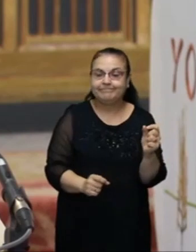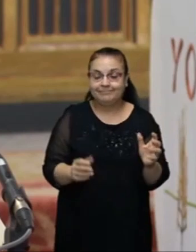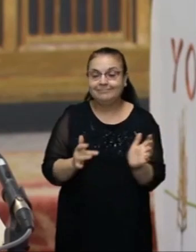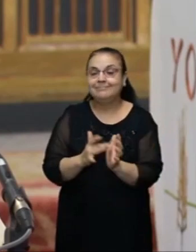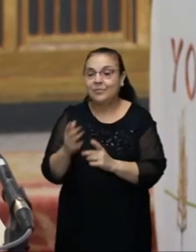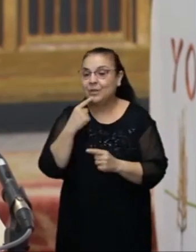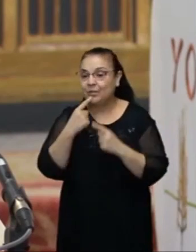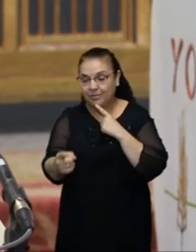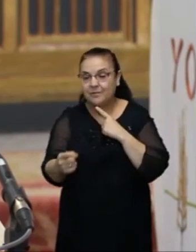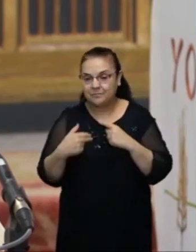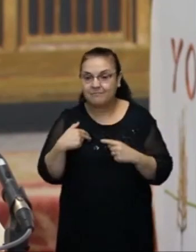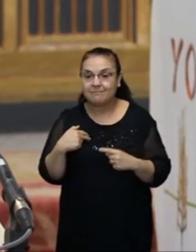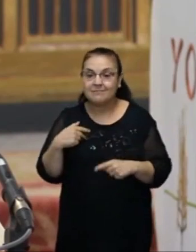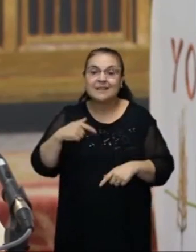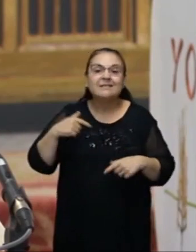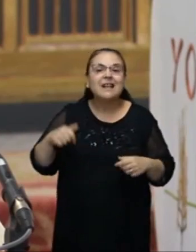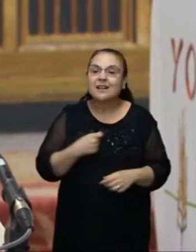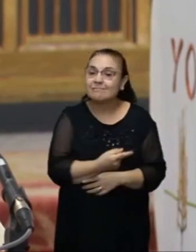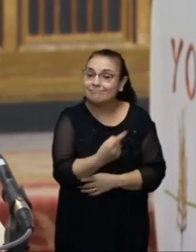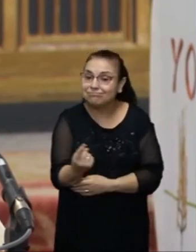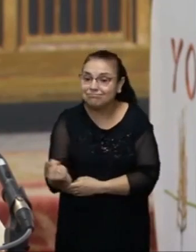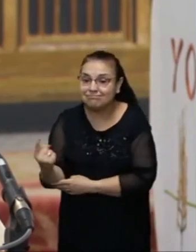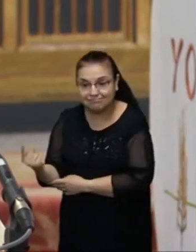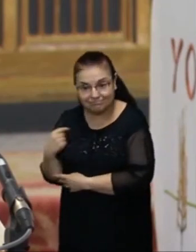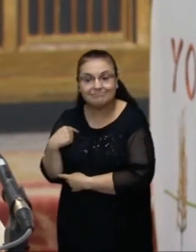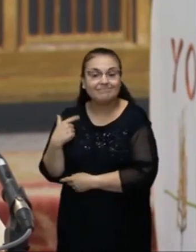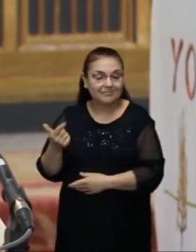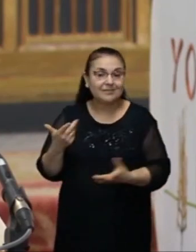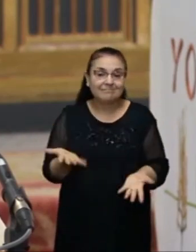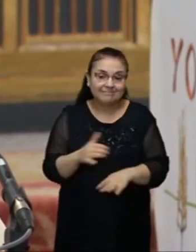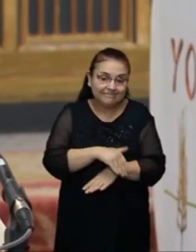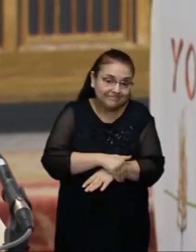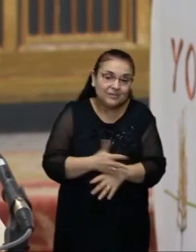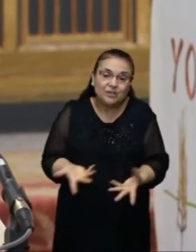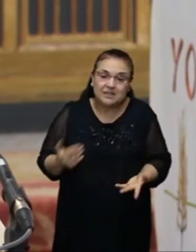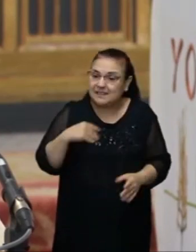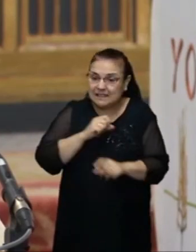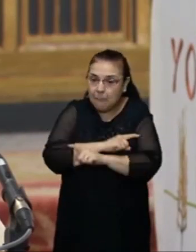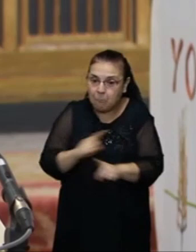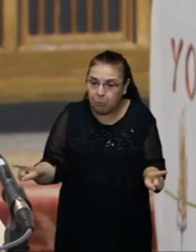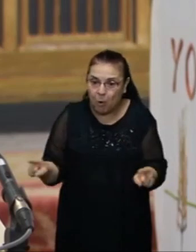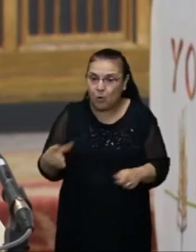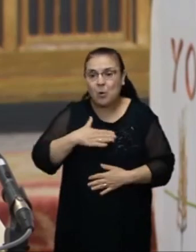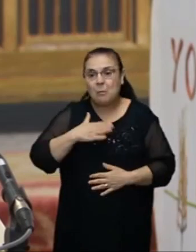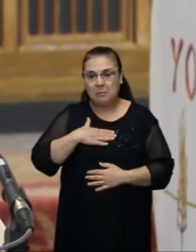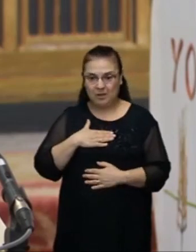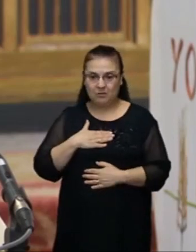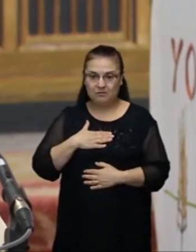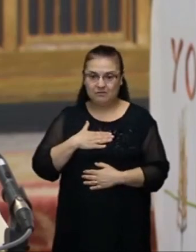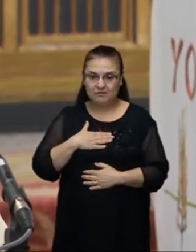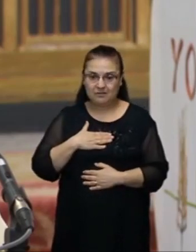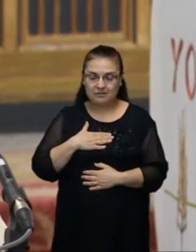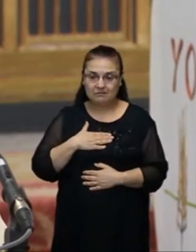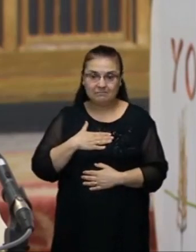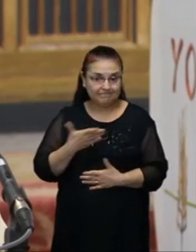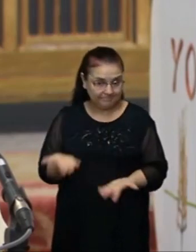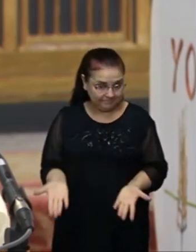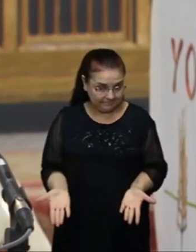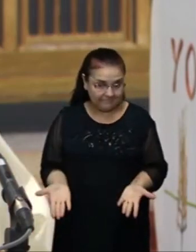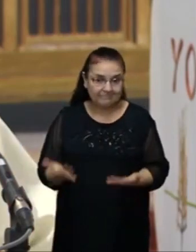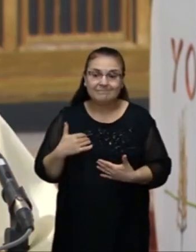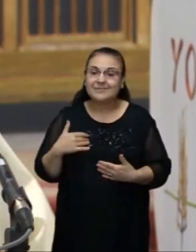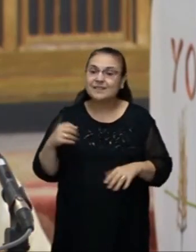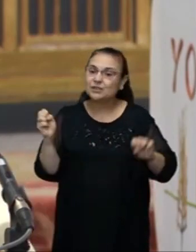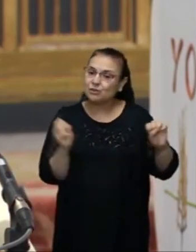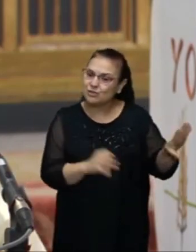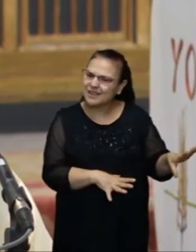os aseguro que cada vez que no lo hicisteis con uno de estos, los humildes, tampoco lo hicisteis conmigo. Y estos